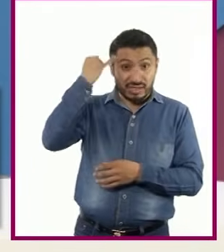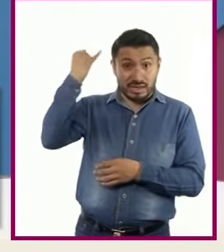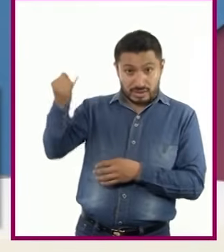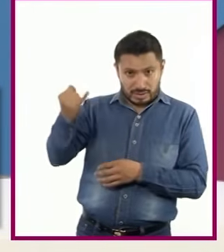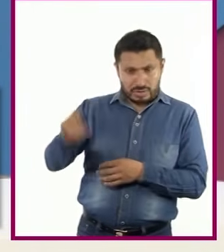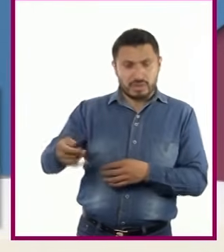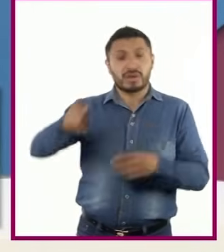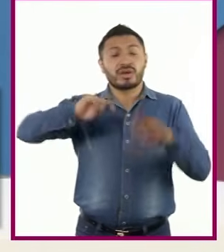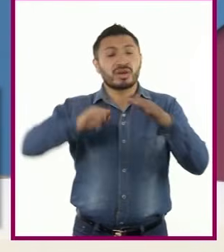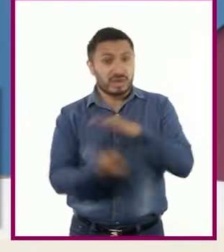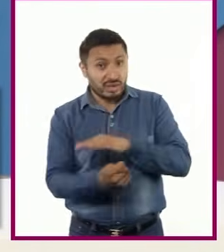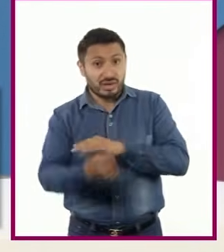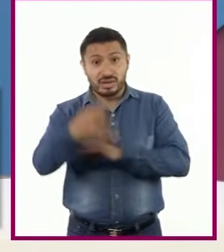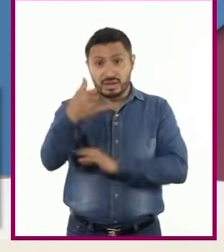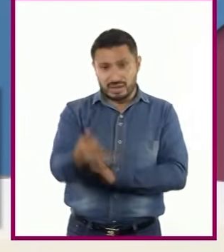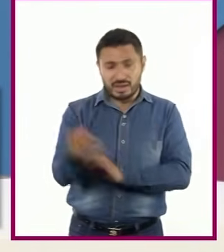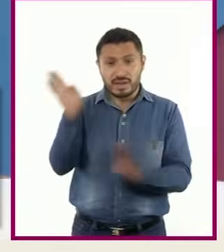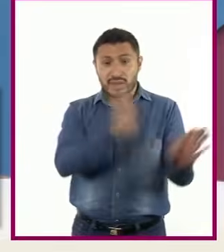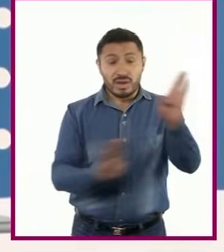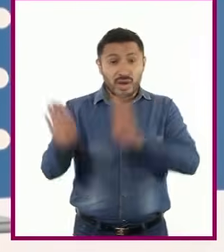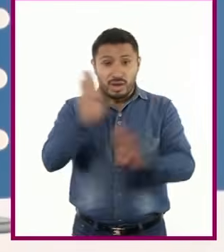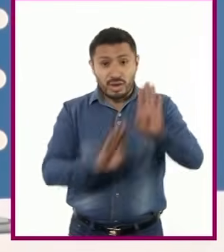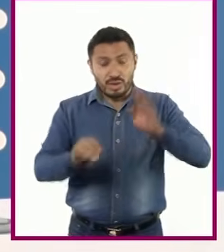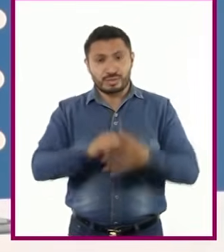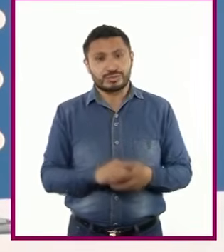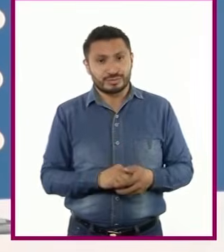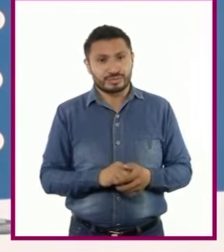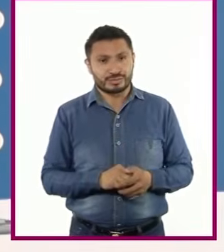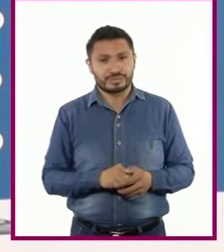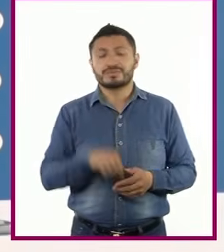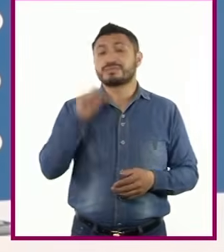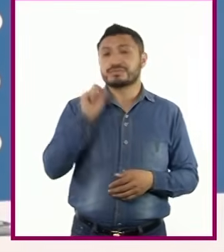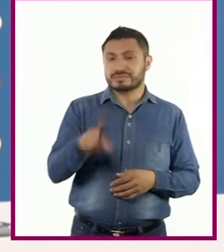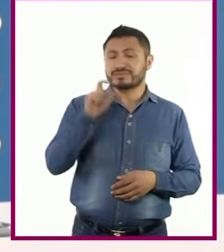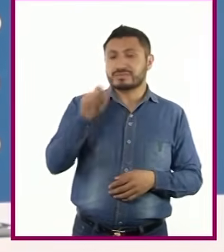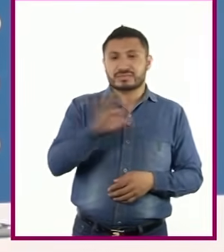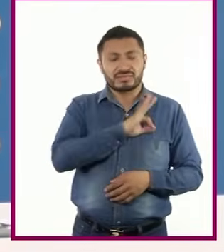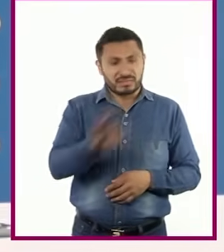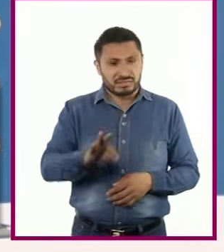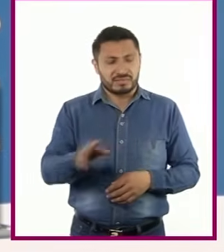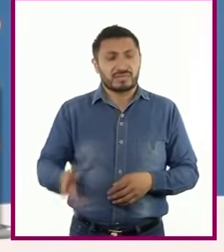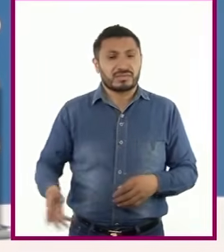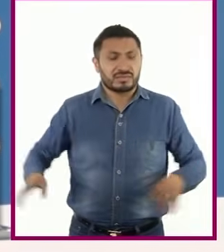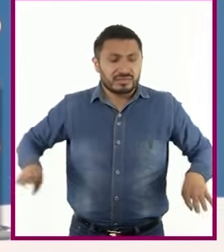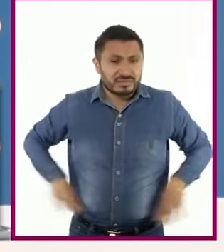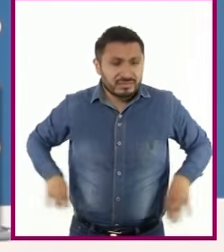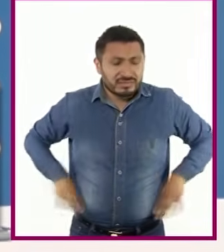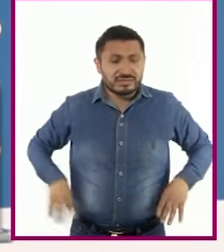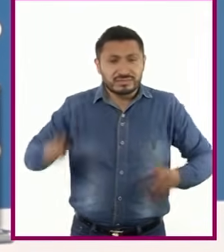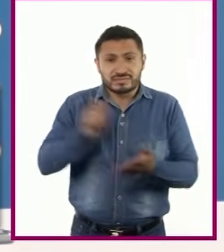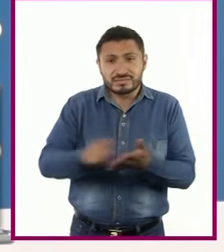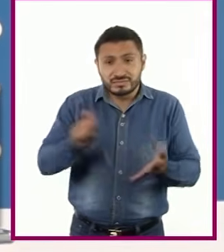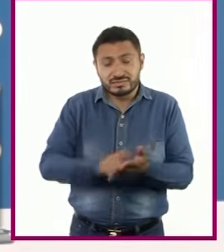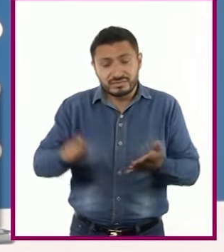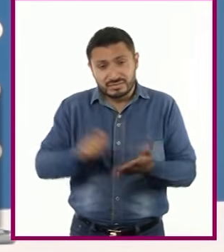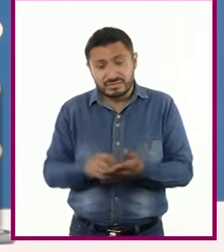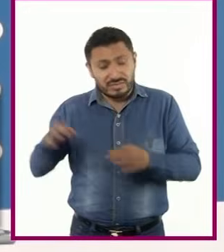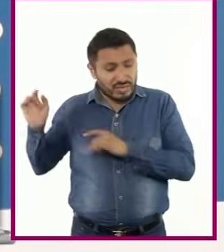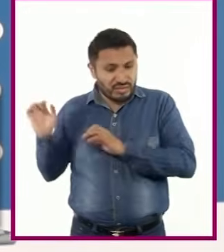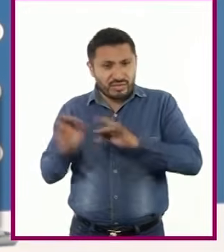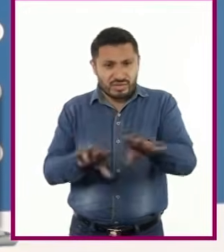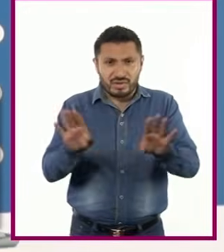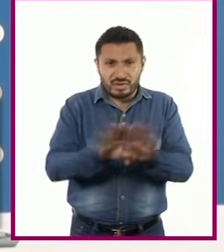ideológicos, tecnológicos y biológicos. Además, podemos caracterizar la conquista como